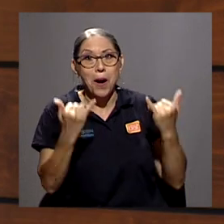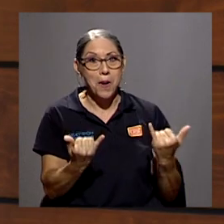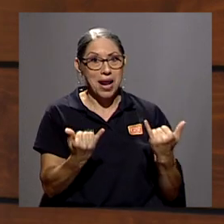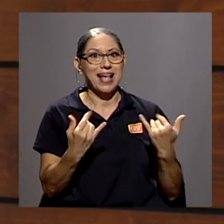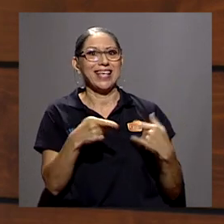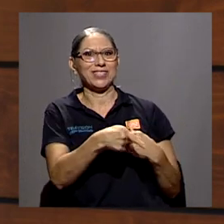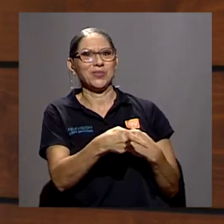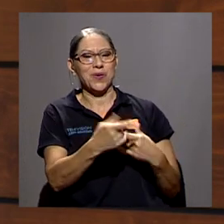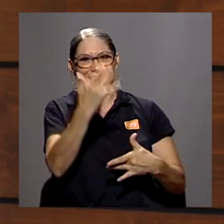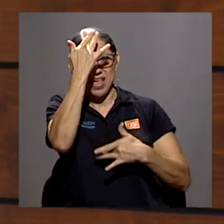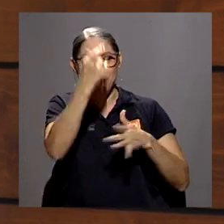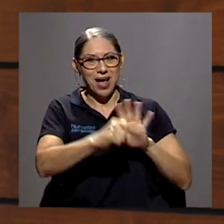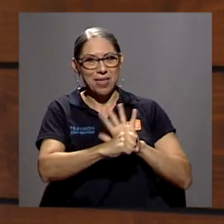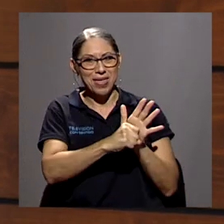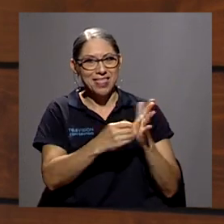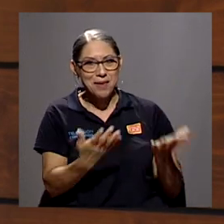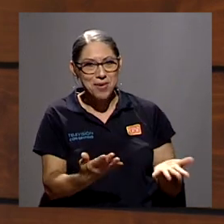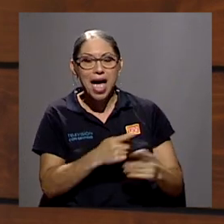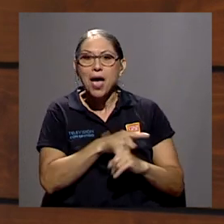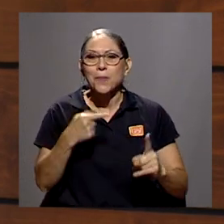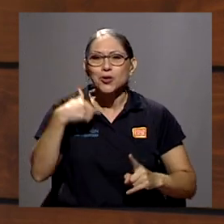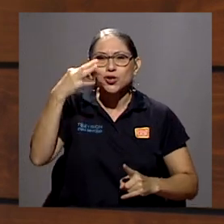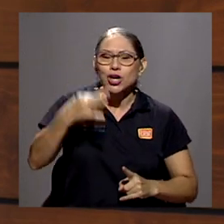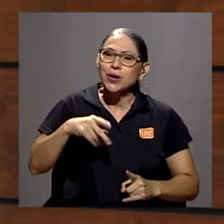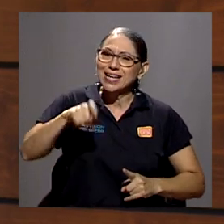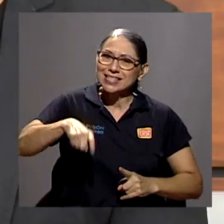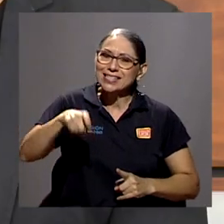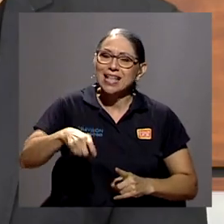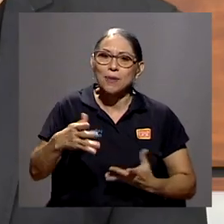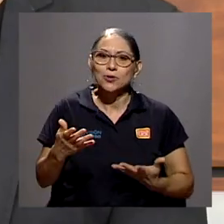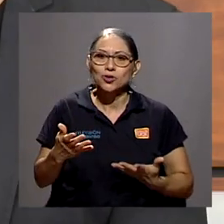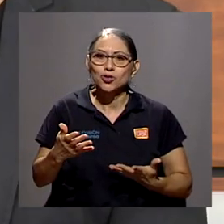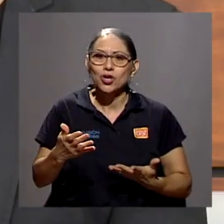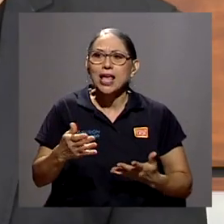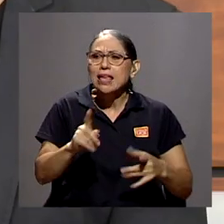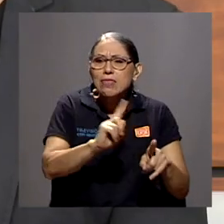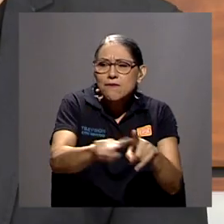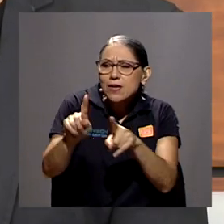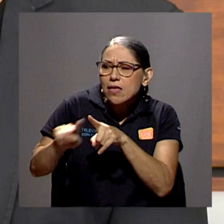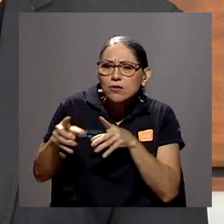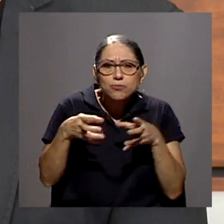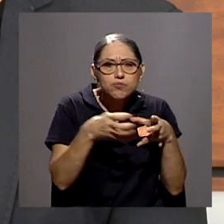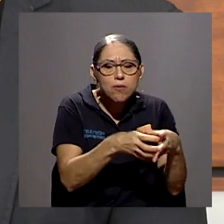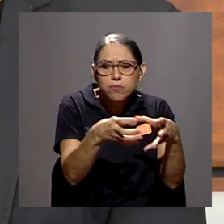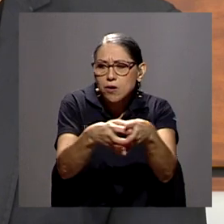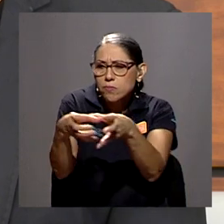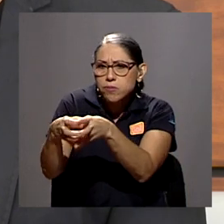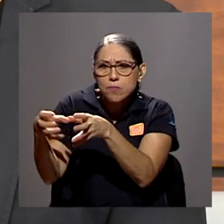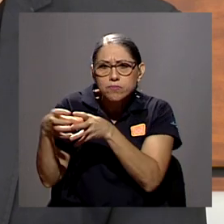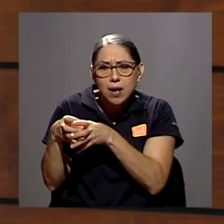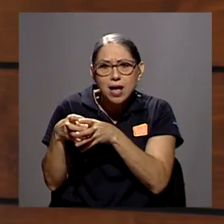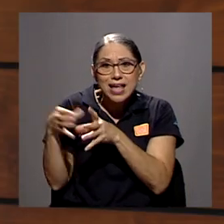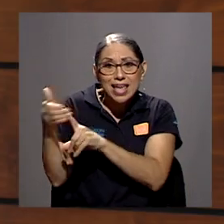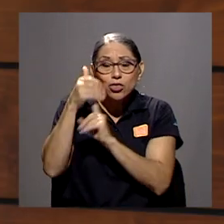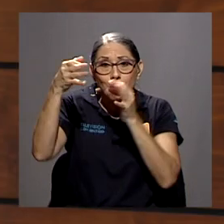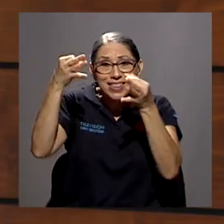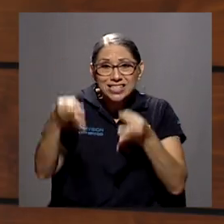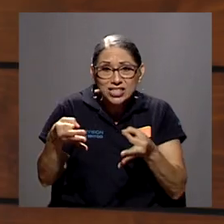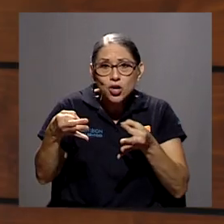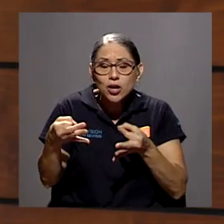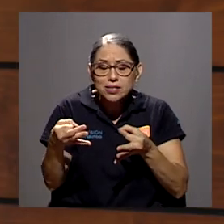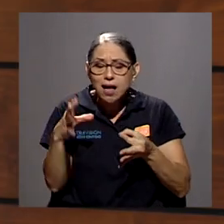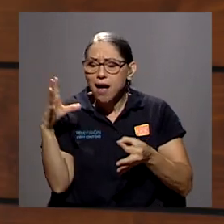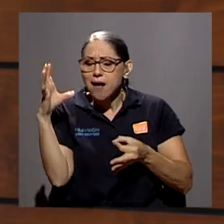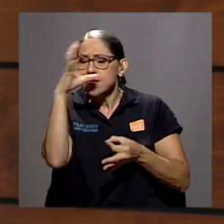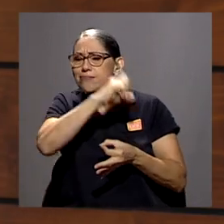pandemia pero yo creo que sí necesitamos mucho involucrar a los sectores como dice usted de toma de decisiones para que